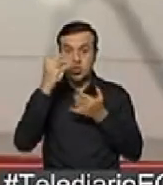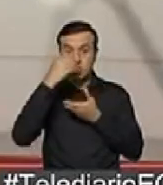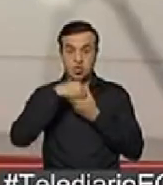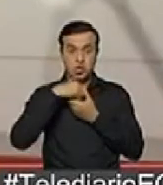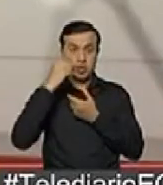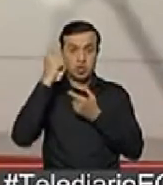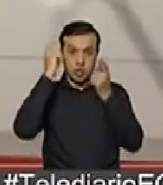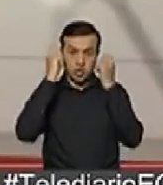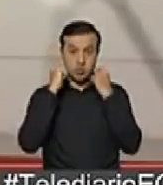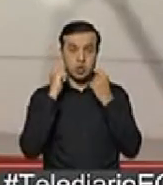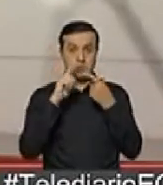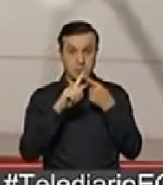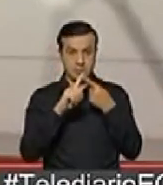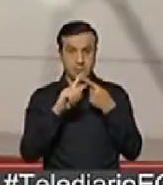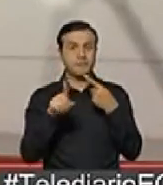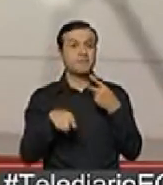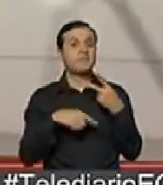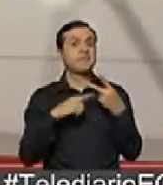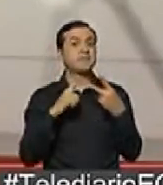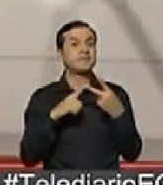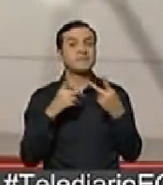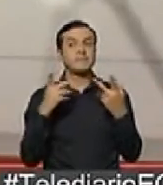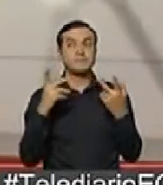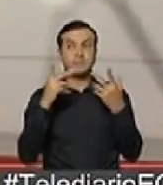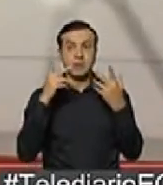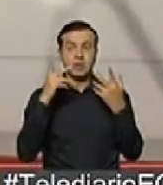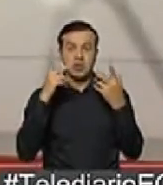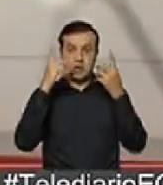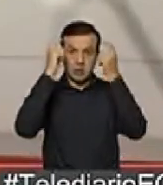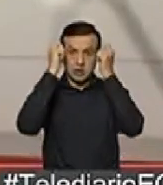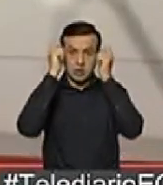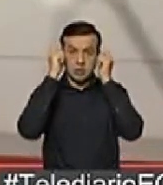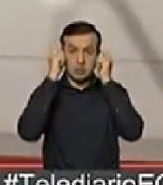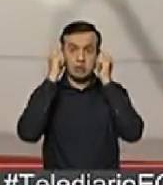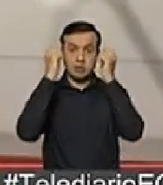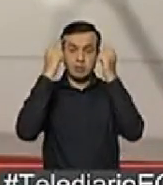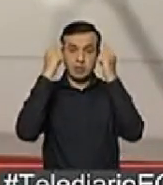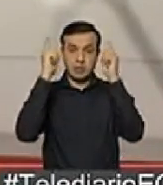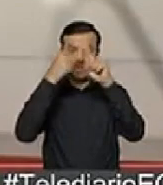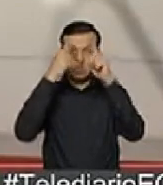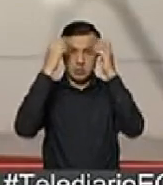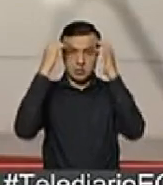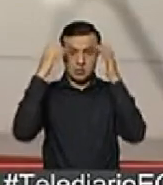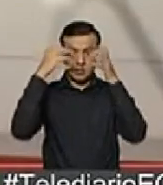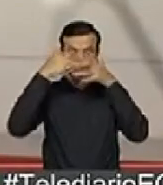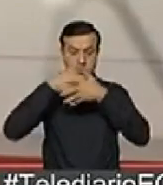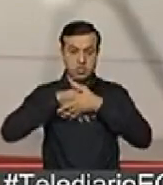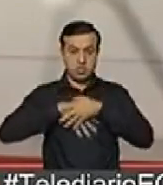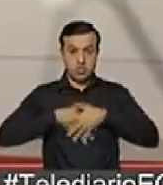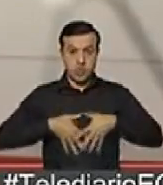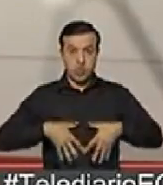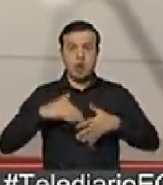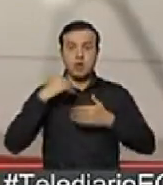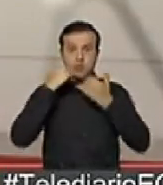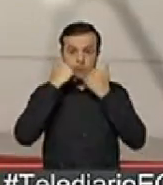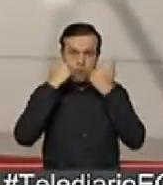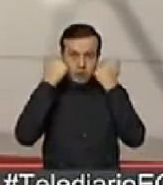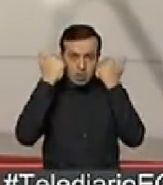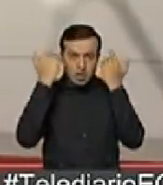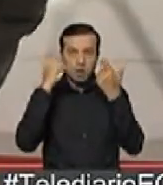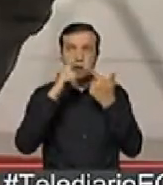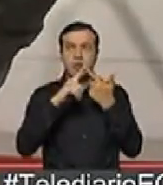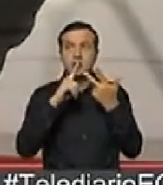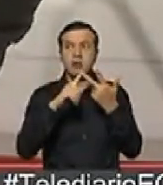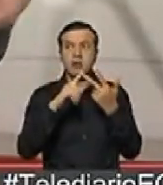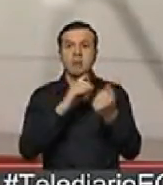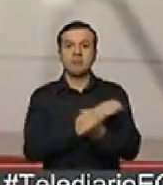tiene otro problema, que se disemina muy rápidamente, se caracteriza además de la fiebre, de la